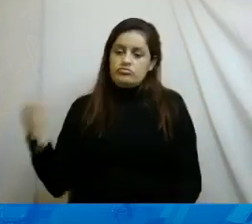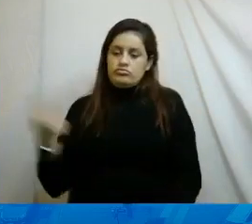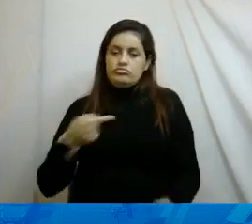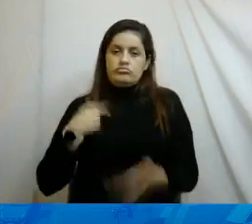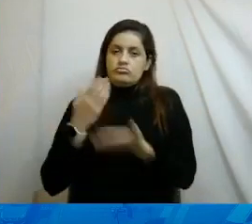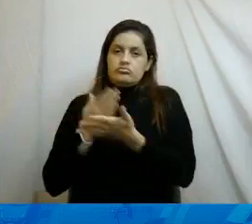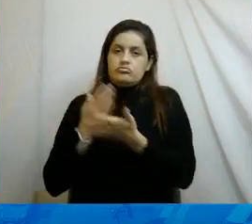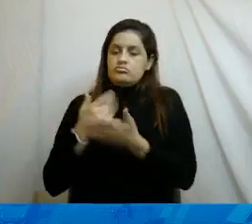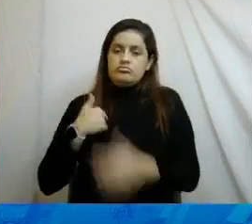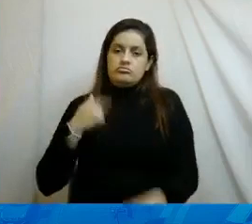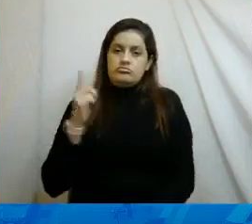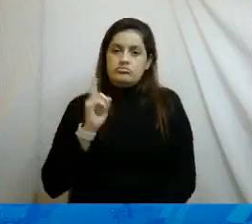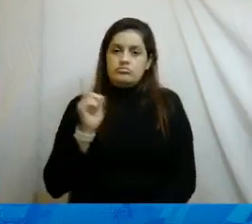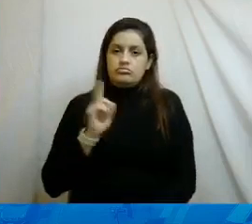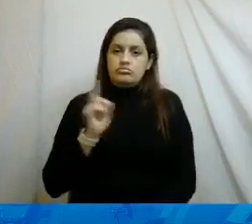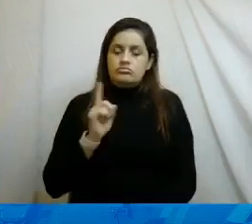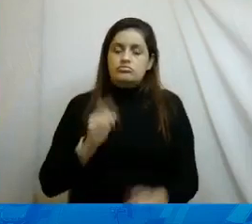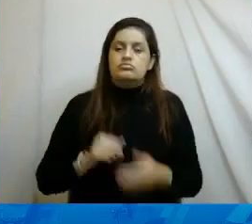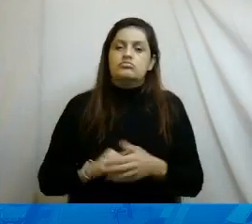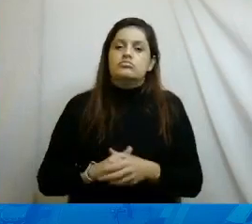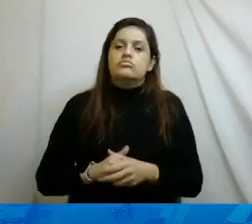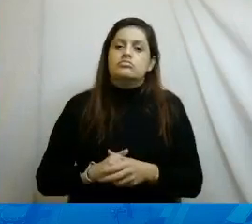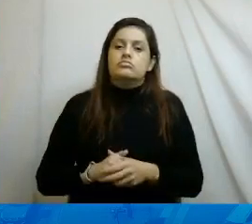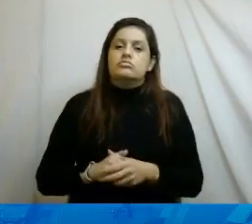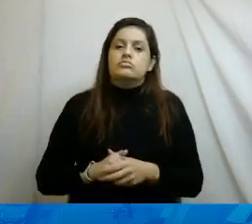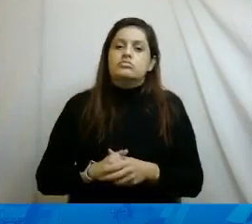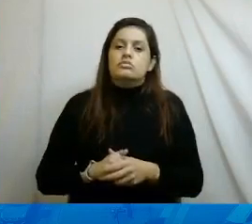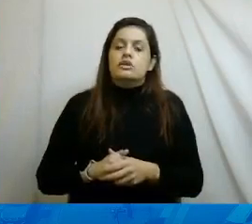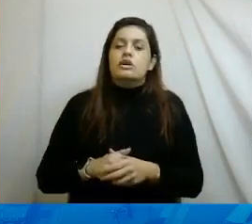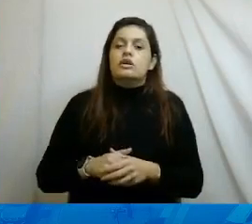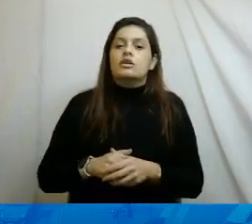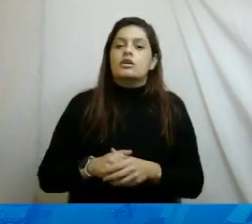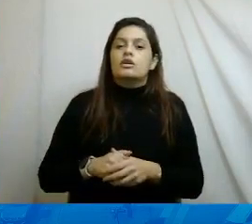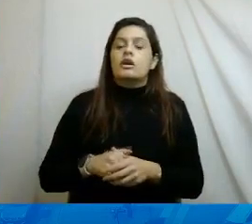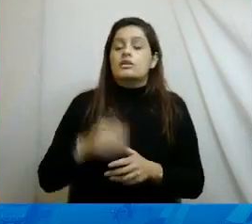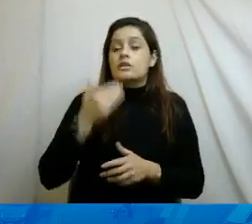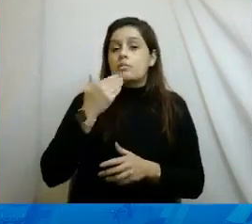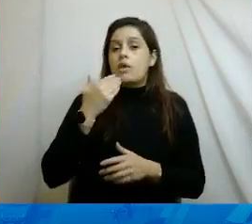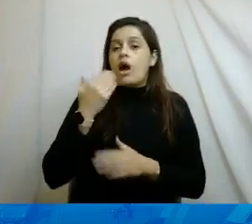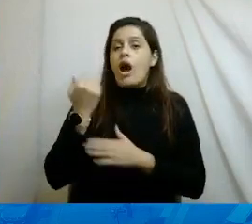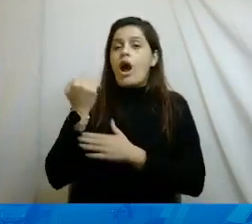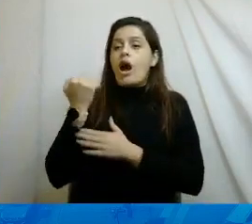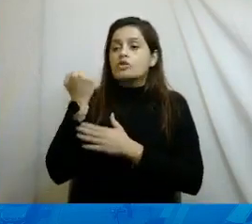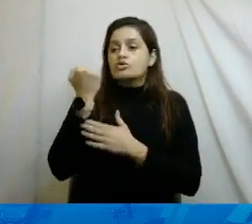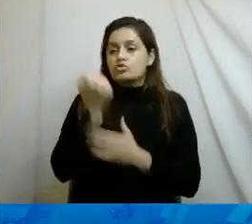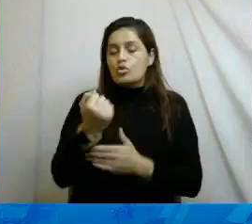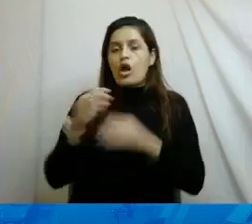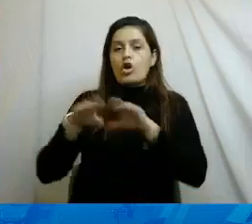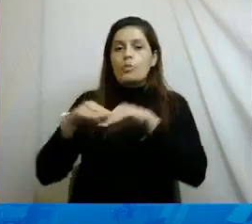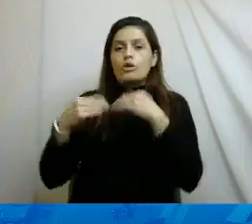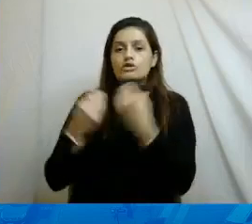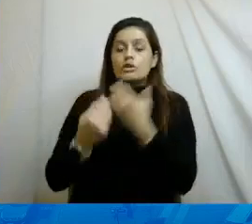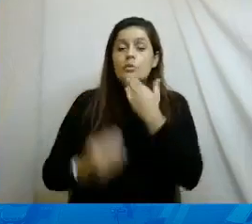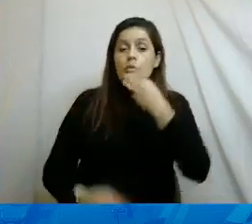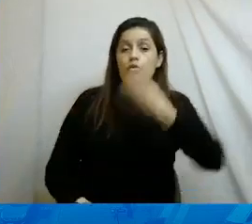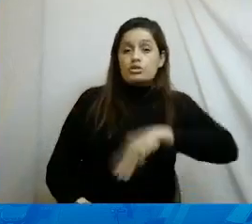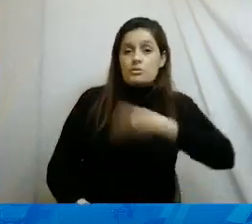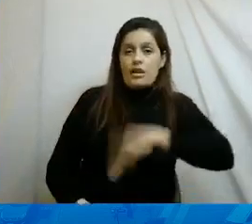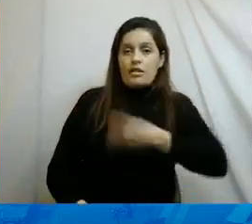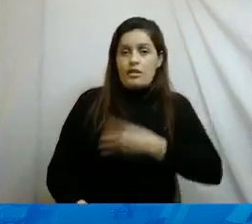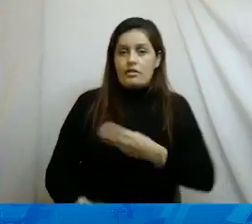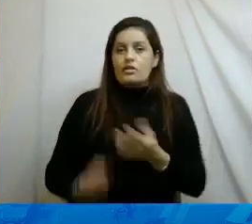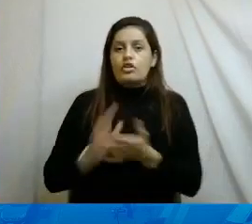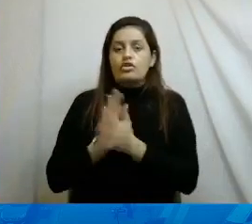educativa, sino que en ese sentido siempre hemos también tenido el apoyo de la corporación y de la municipalidad en relación a todo lo que se está